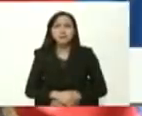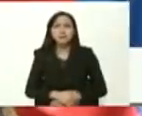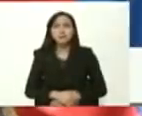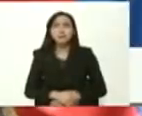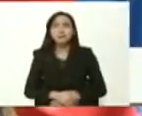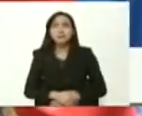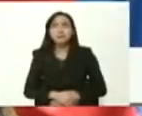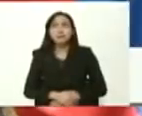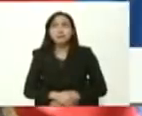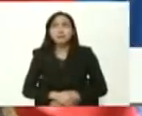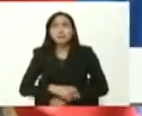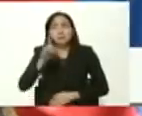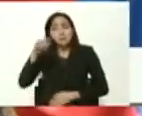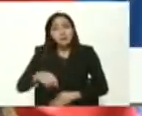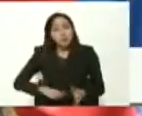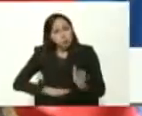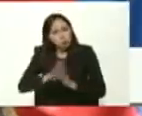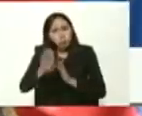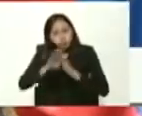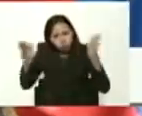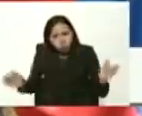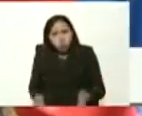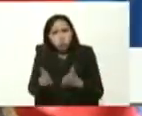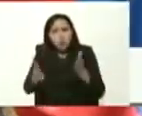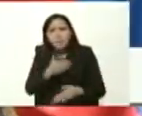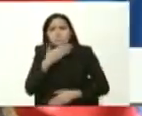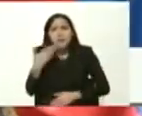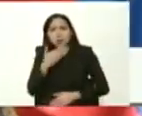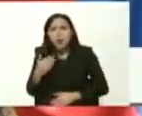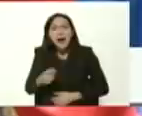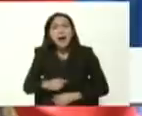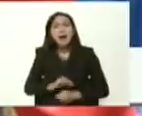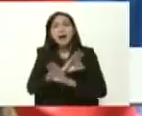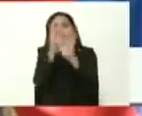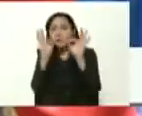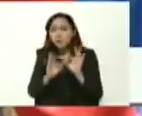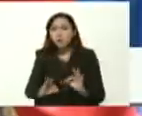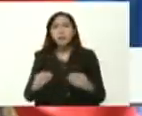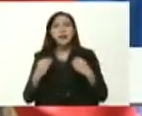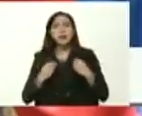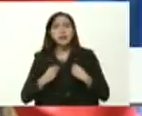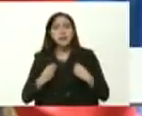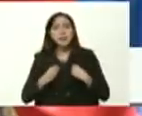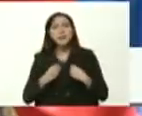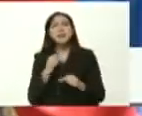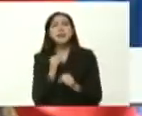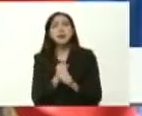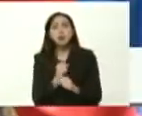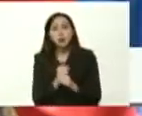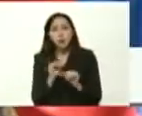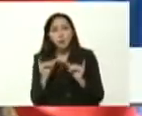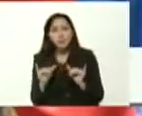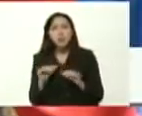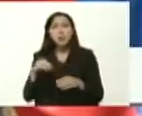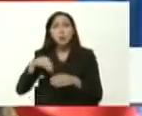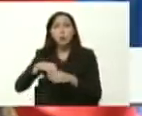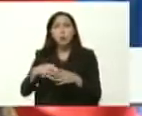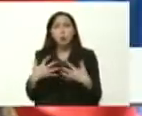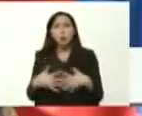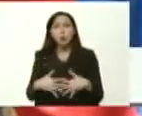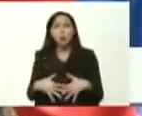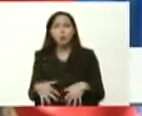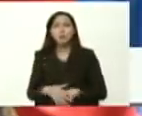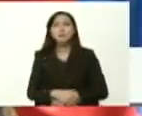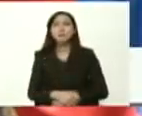para obviamente evolucionar y mejorar las condiciones de vida de sus trabajadores. Y más